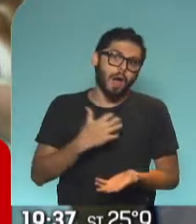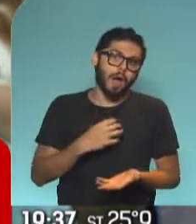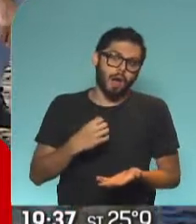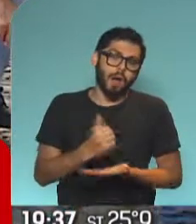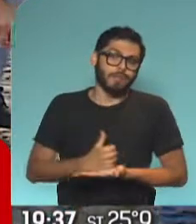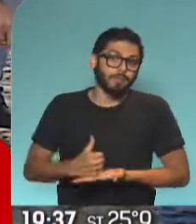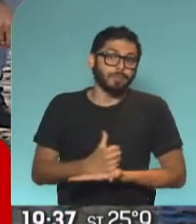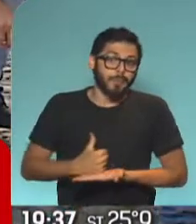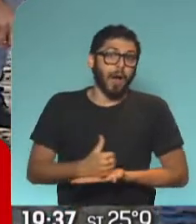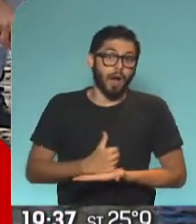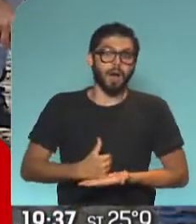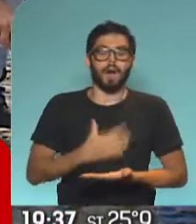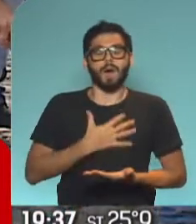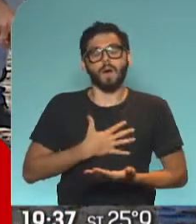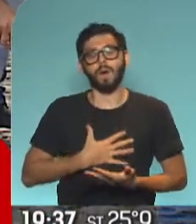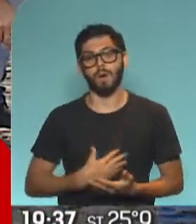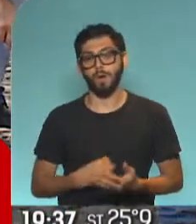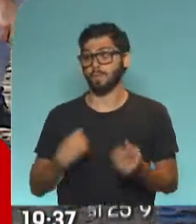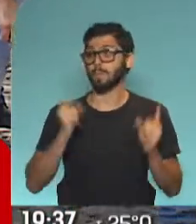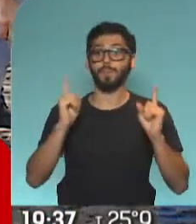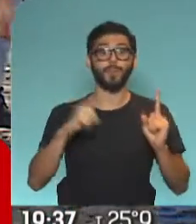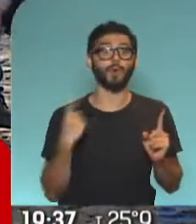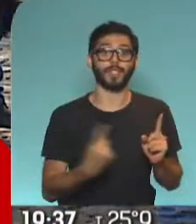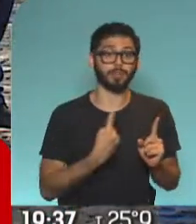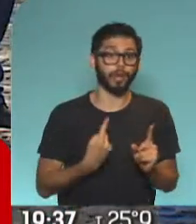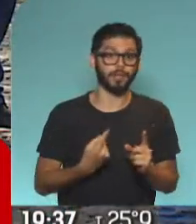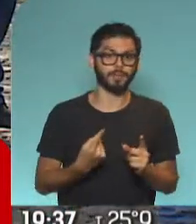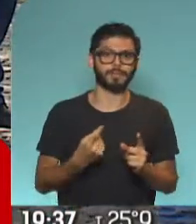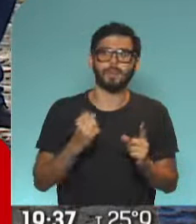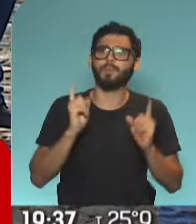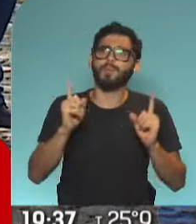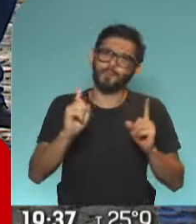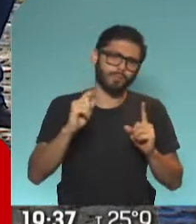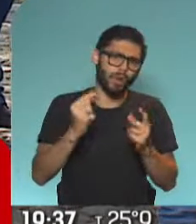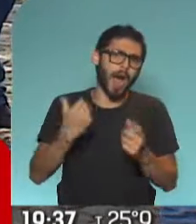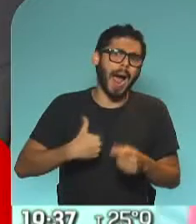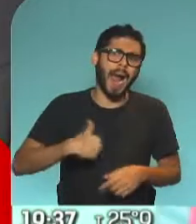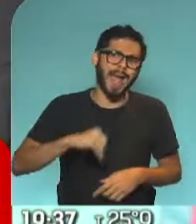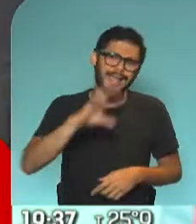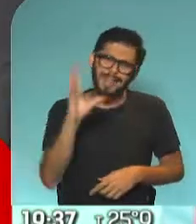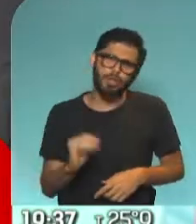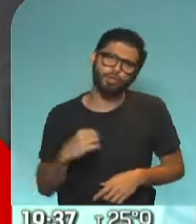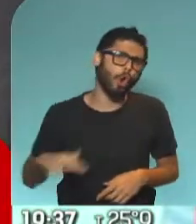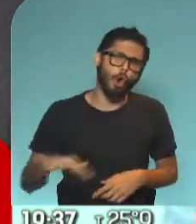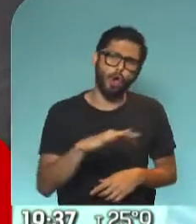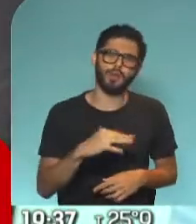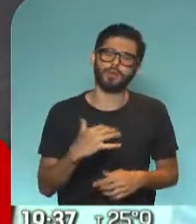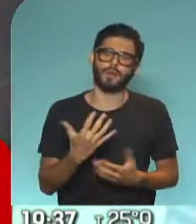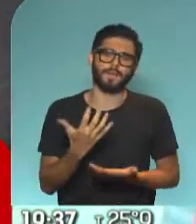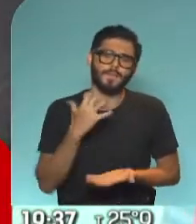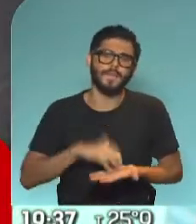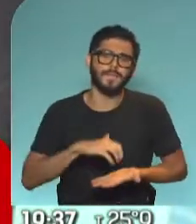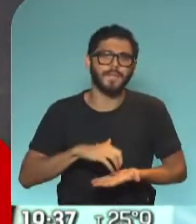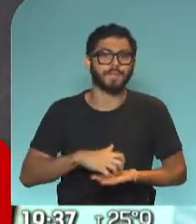día, la verdad que creo que todos los docentes estamos esperando, a todos los argentinos, todo el mundo está esperando la